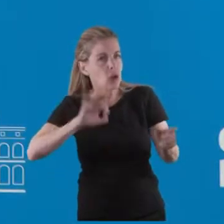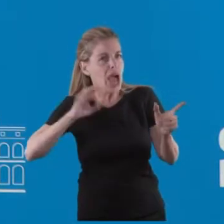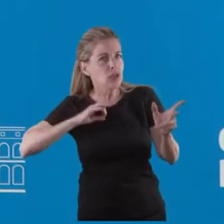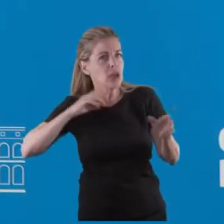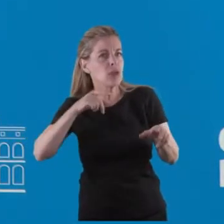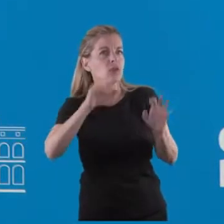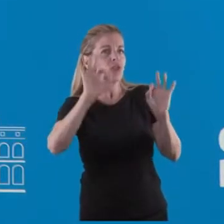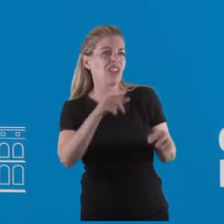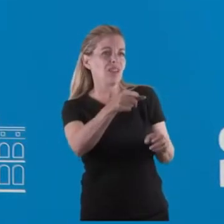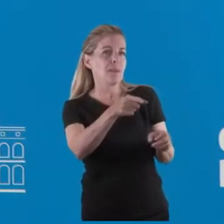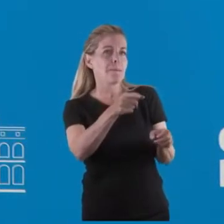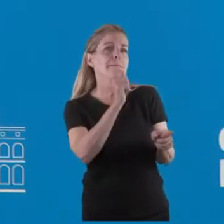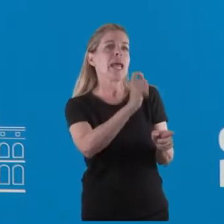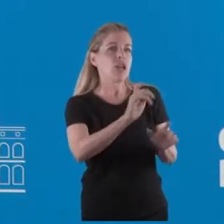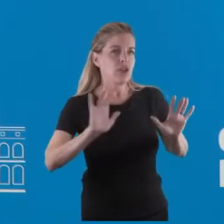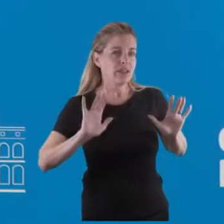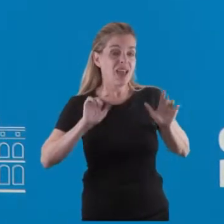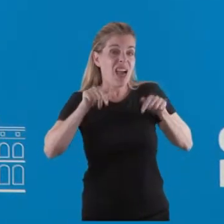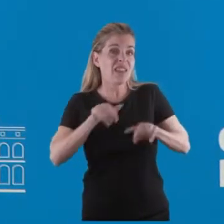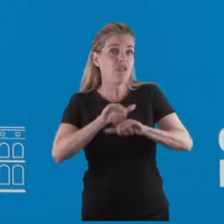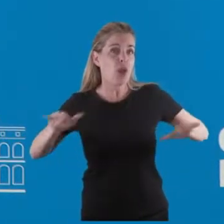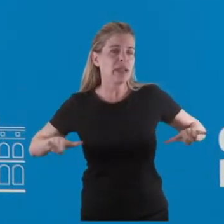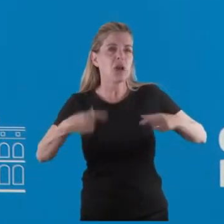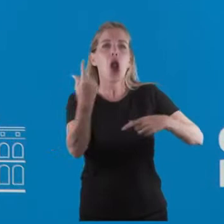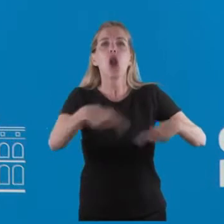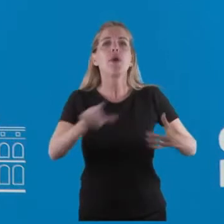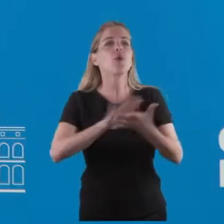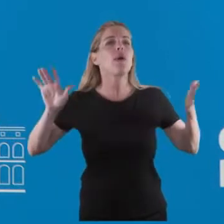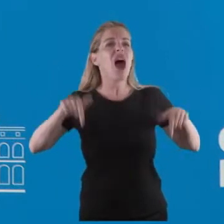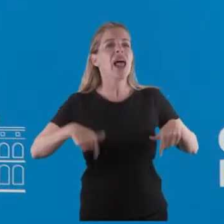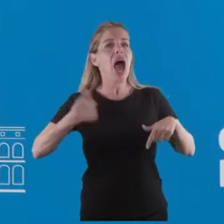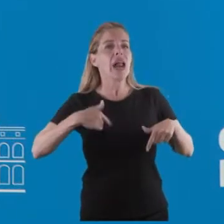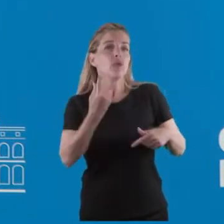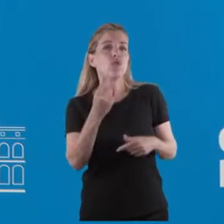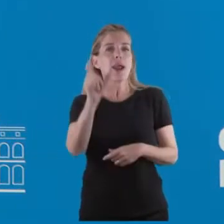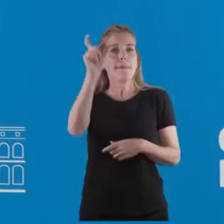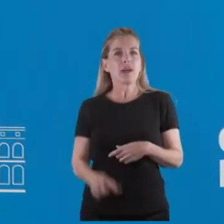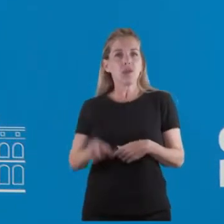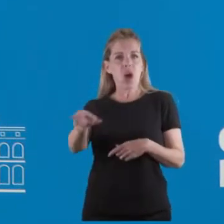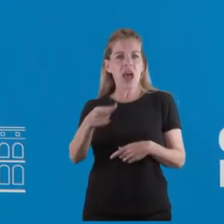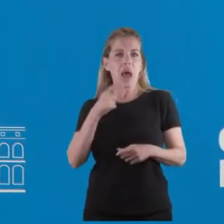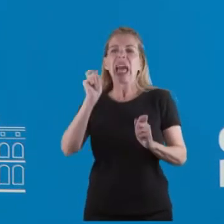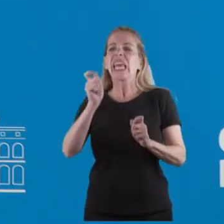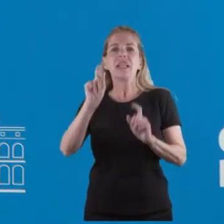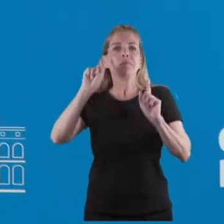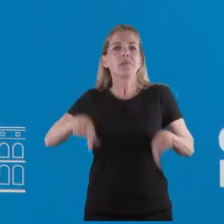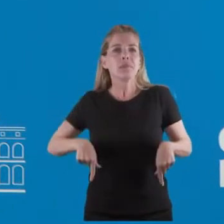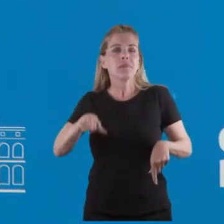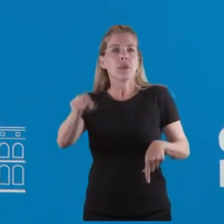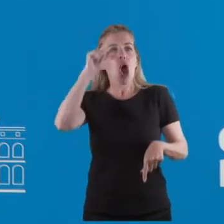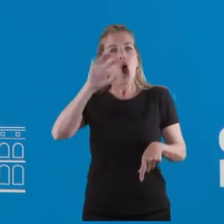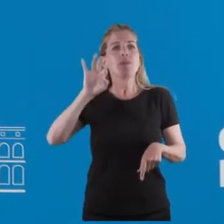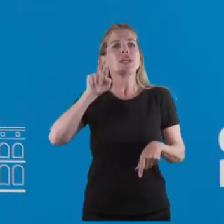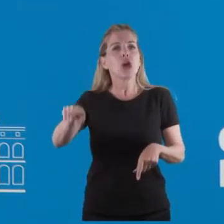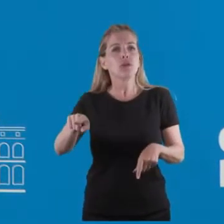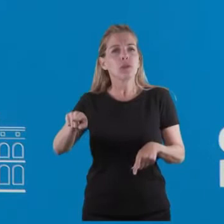periodístico que esta novedad argentina de que una opinión de una persona que no se identifica sea tomada como la opinión del